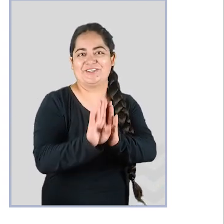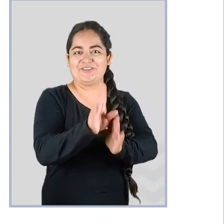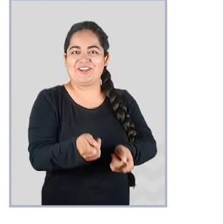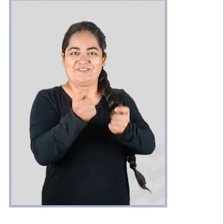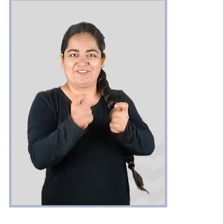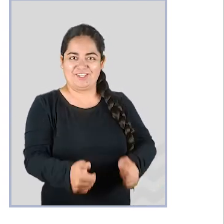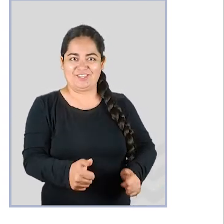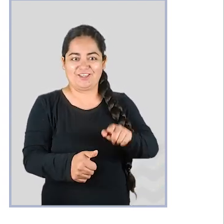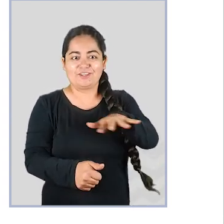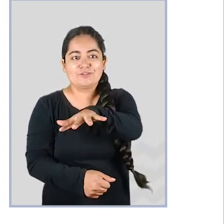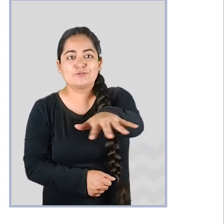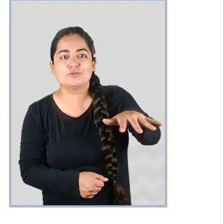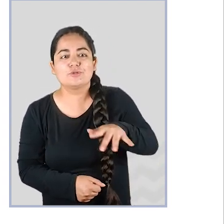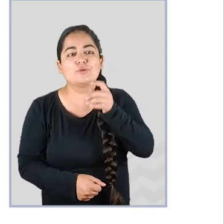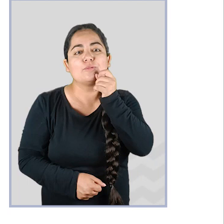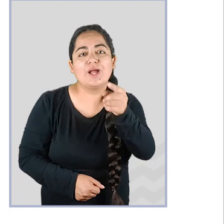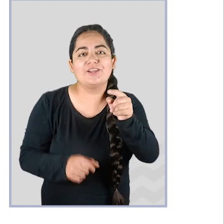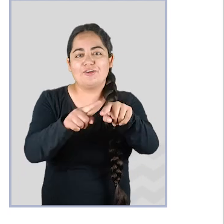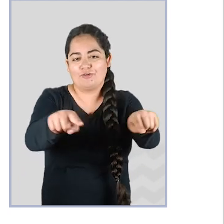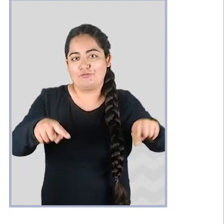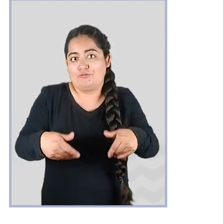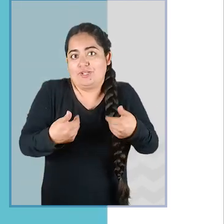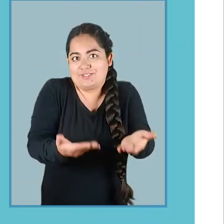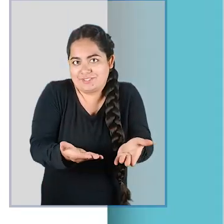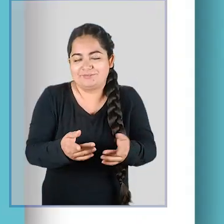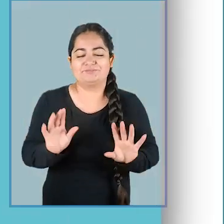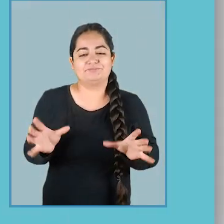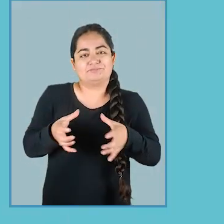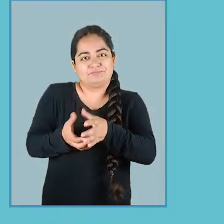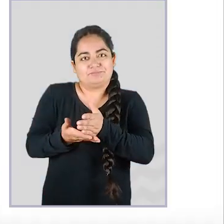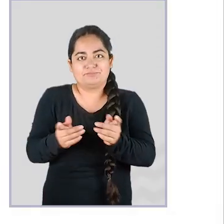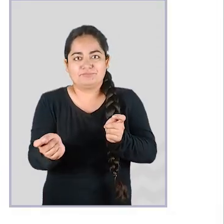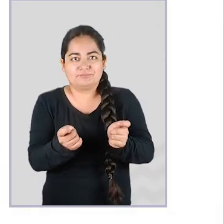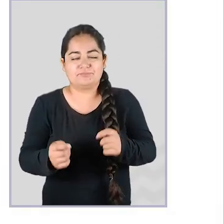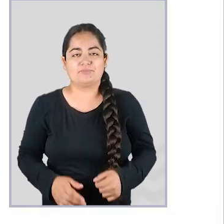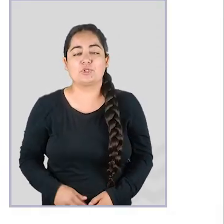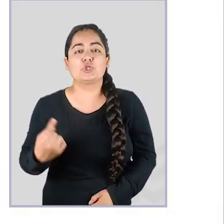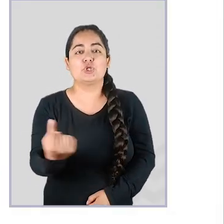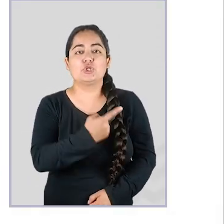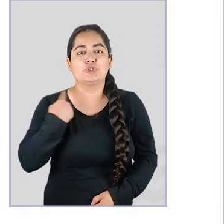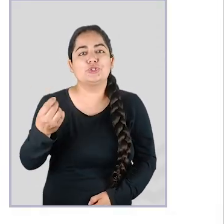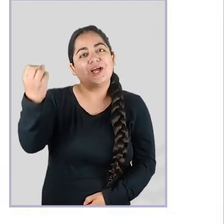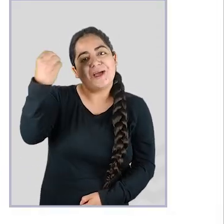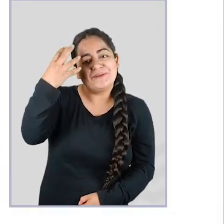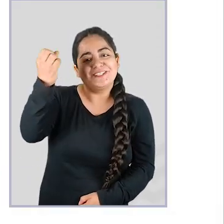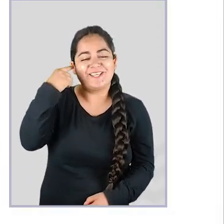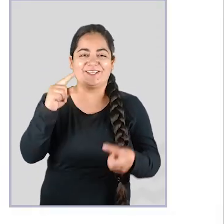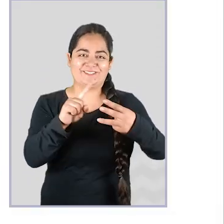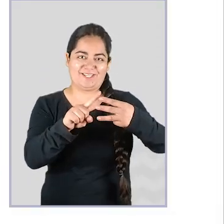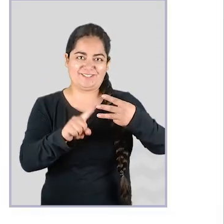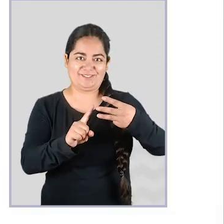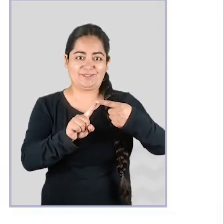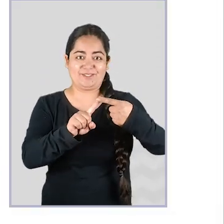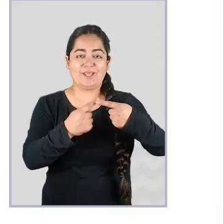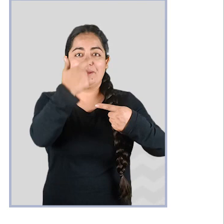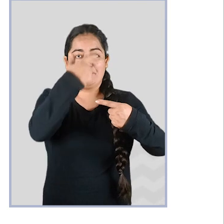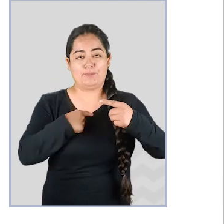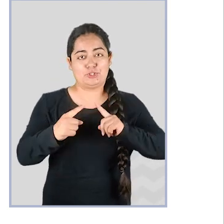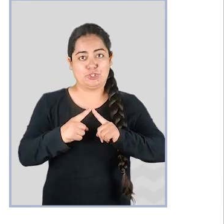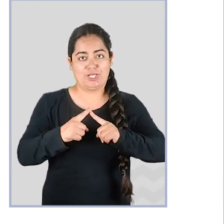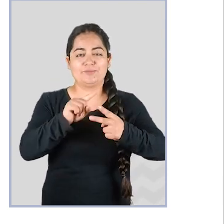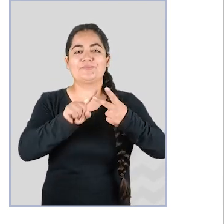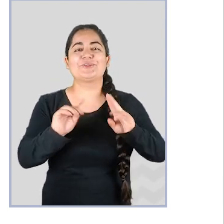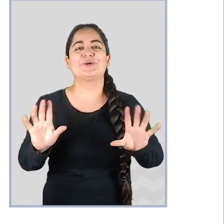habilidades y qué condiciones ofrece para ello en su gestión. Evaluamos tres tipos de aprendizajes: personal, comunitario